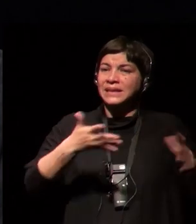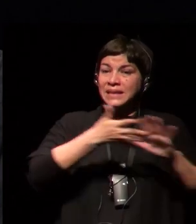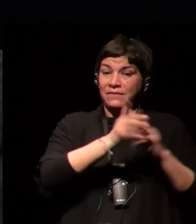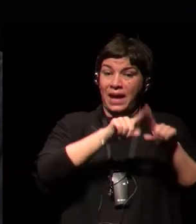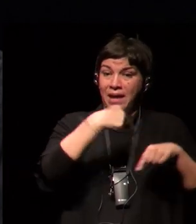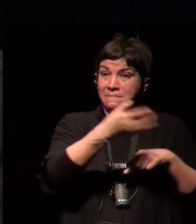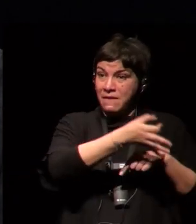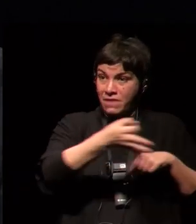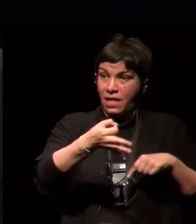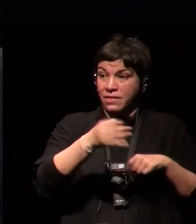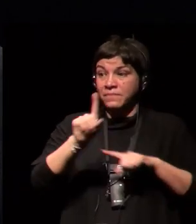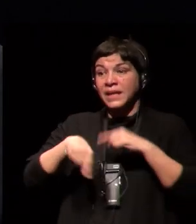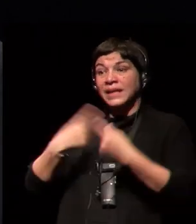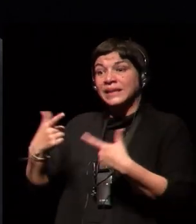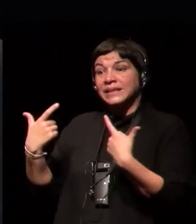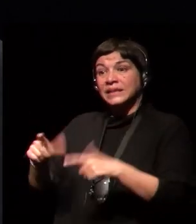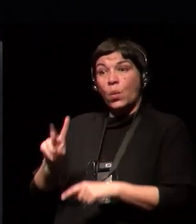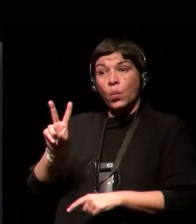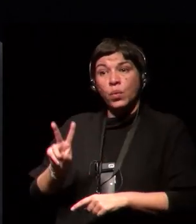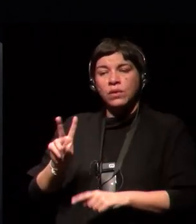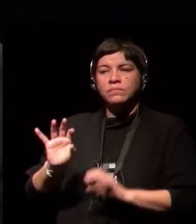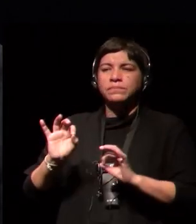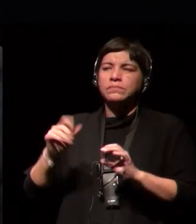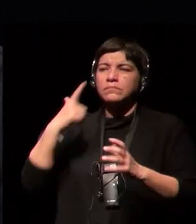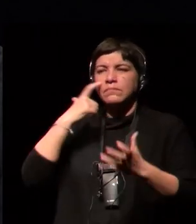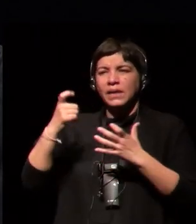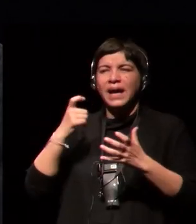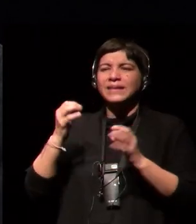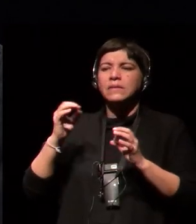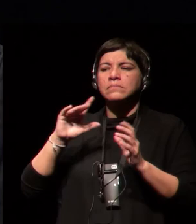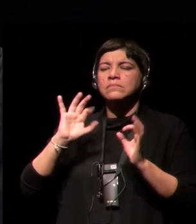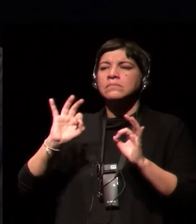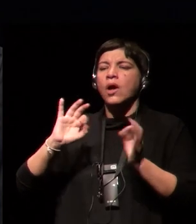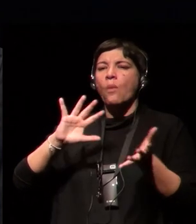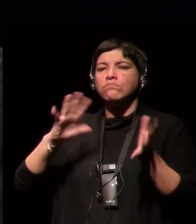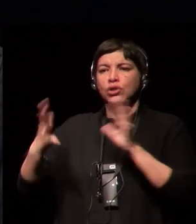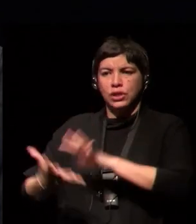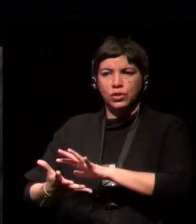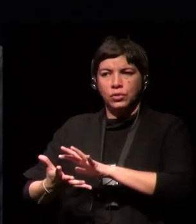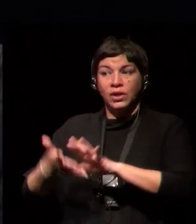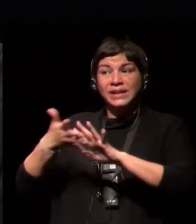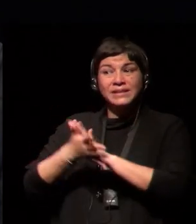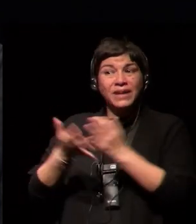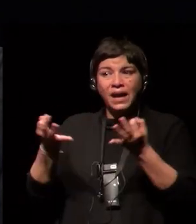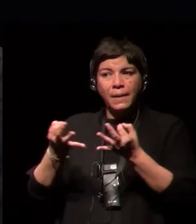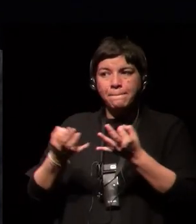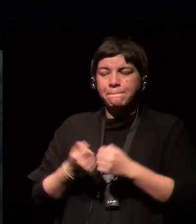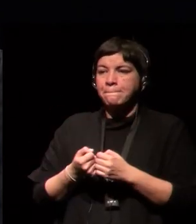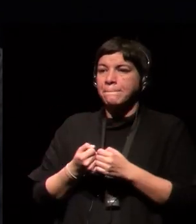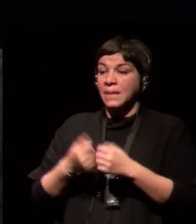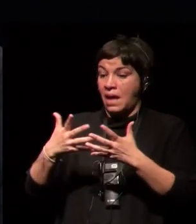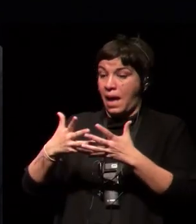lugar, el arte dramático del proceso, es decir, cómo ampliar esas